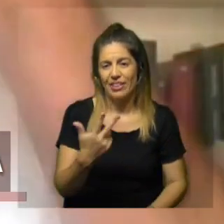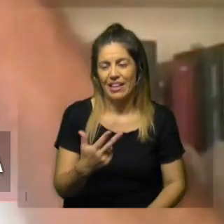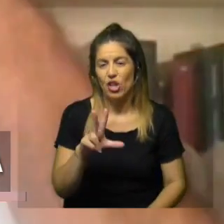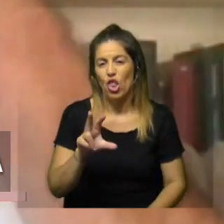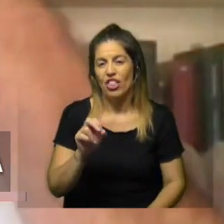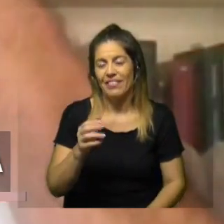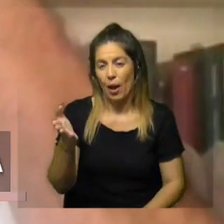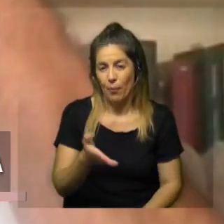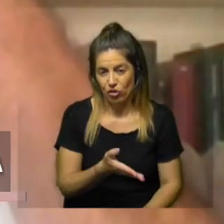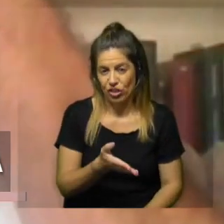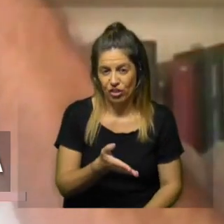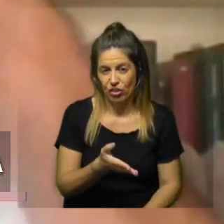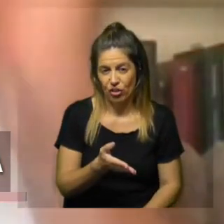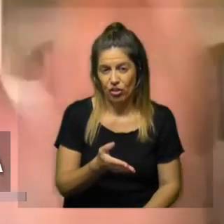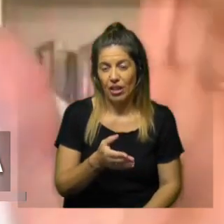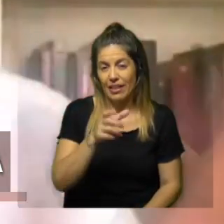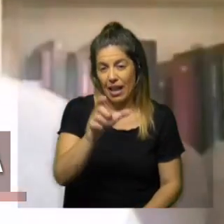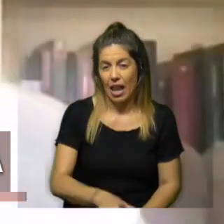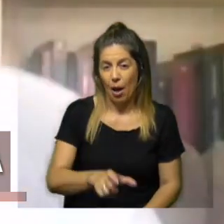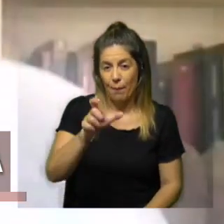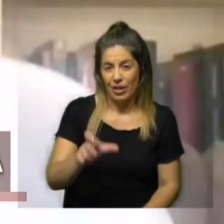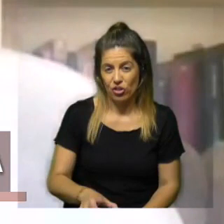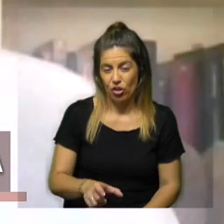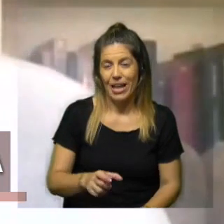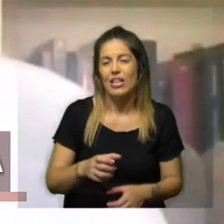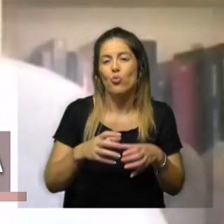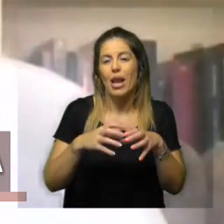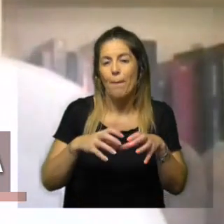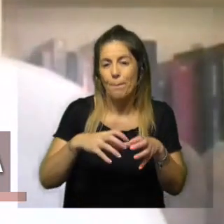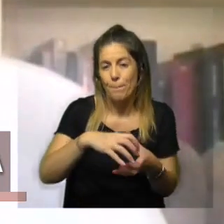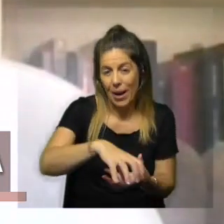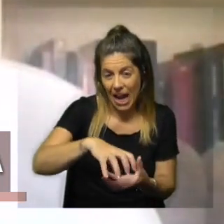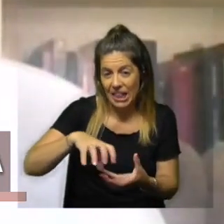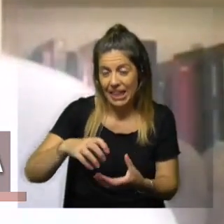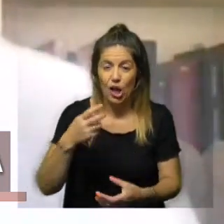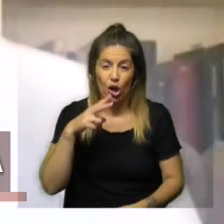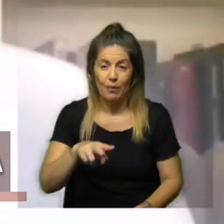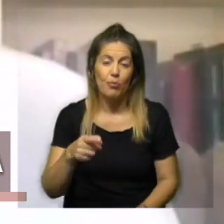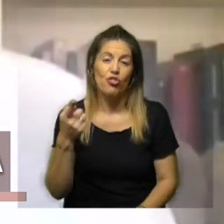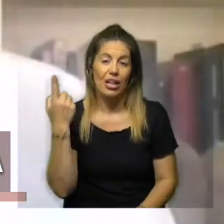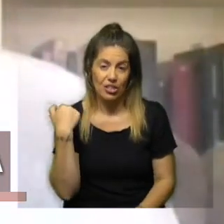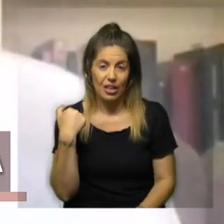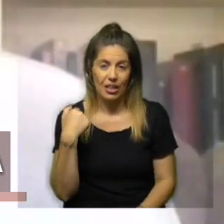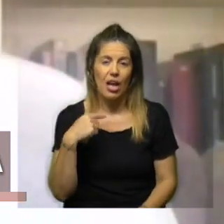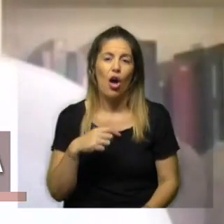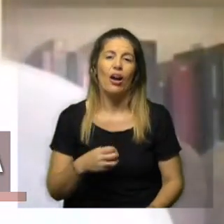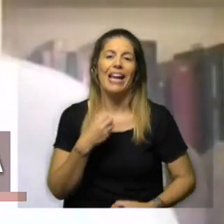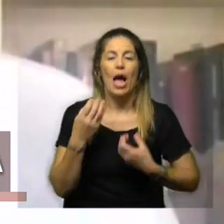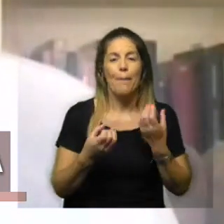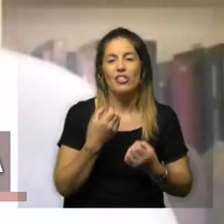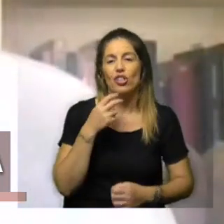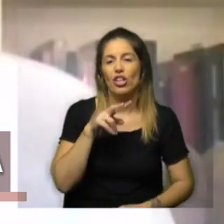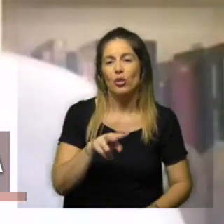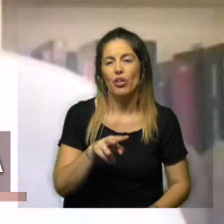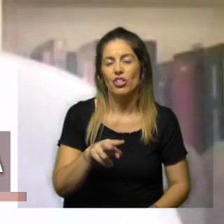30% de la población. Es una parte de lo que vimos ayer, aunque la expresión de lo que se vio ayer es, creo